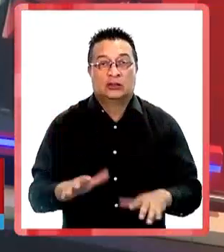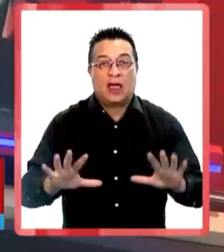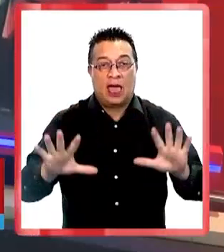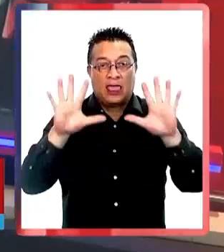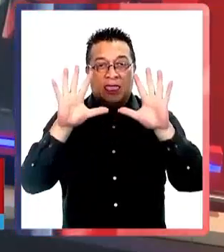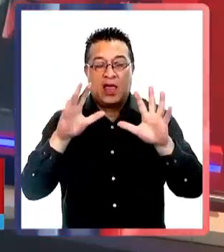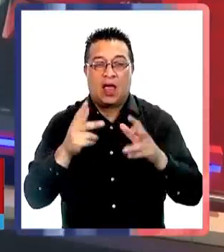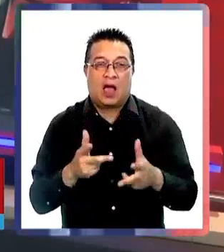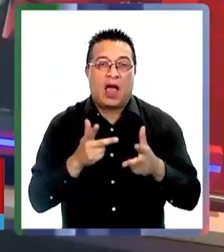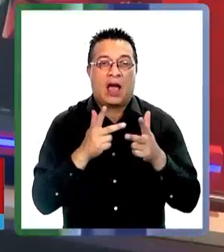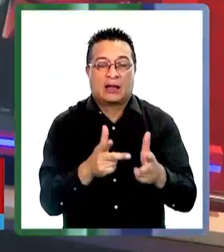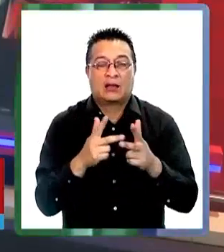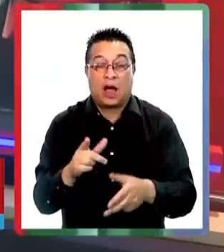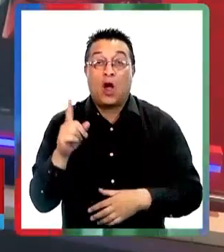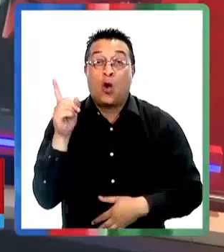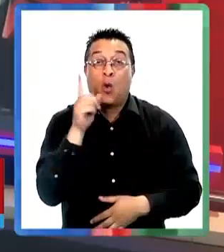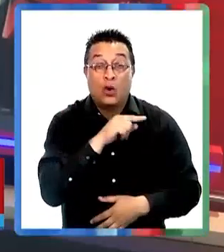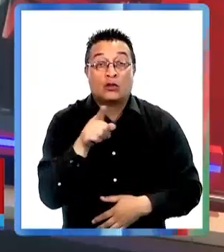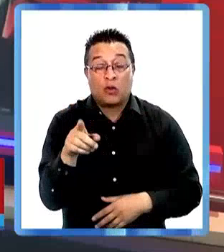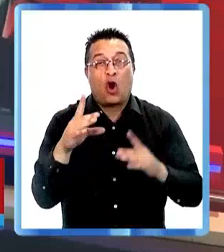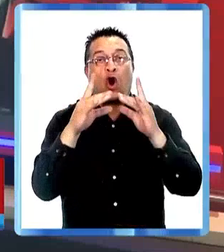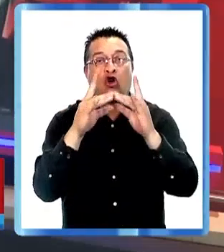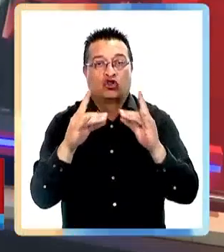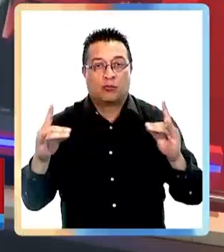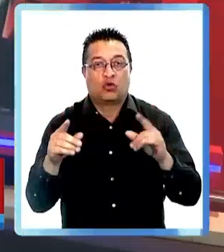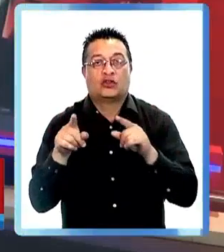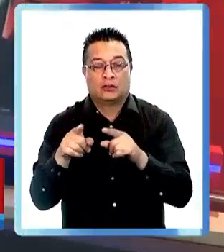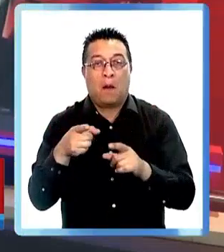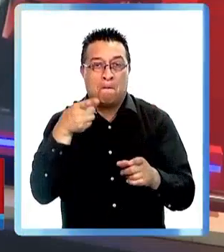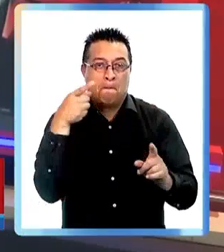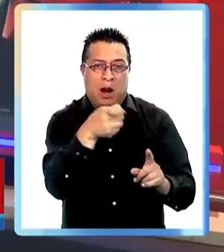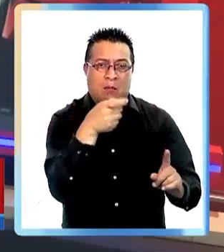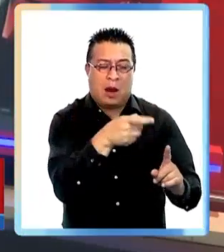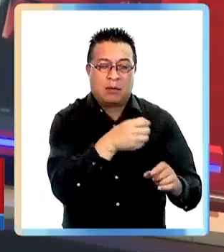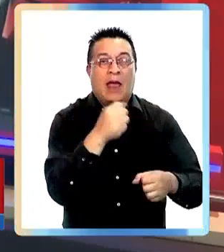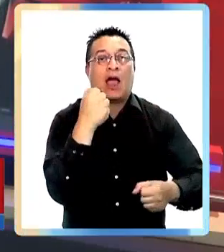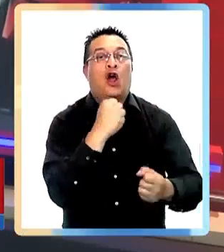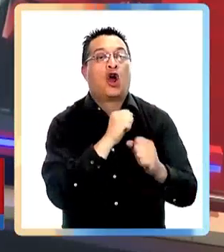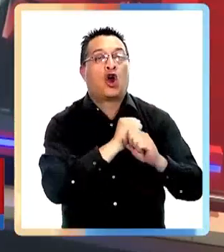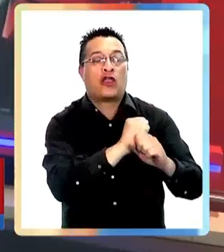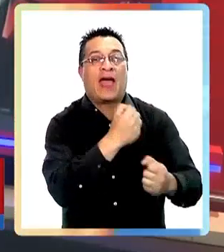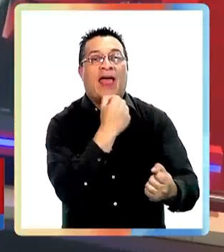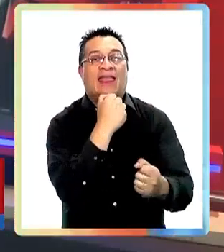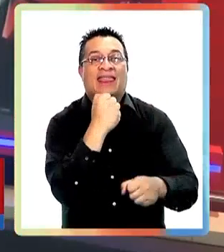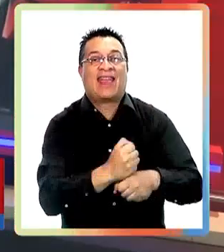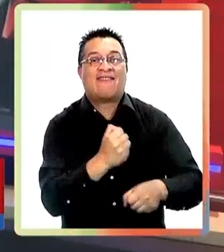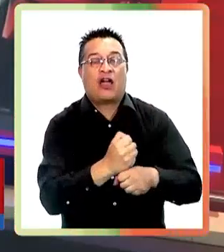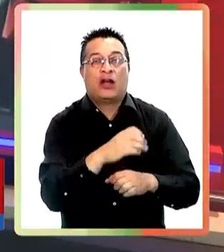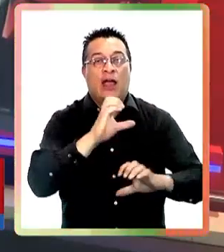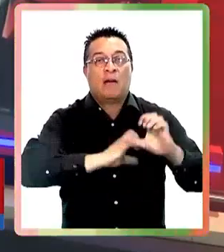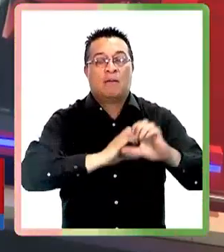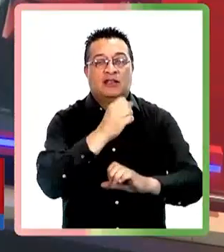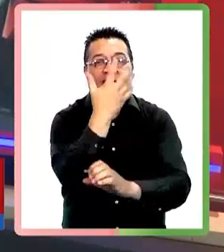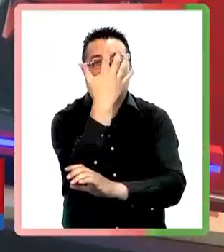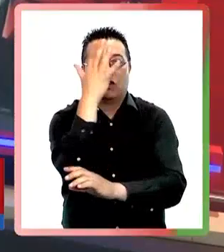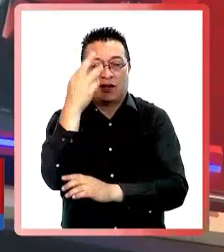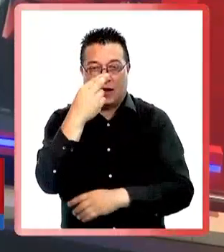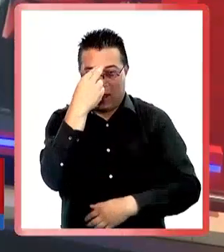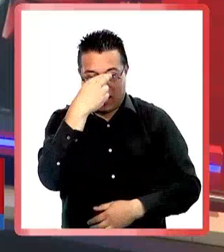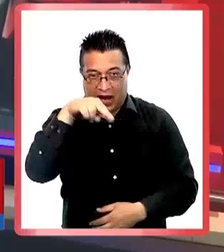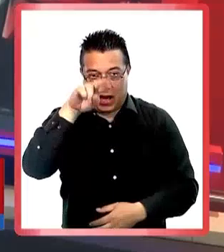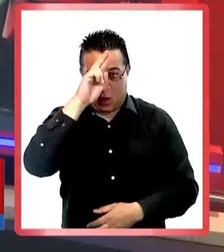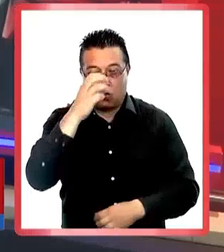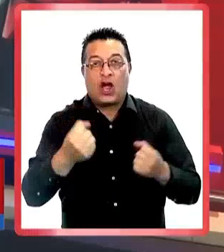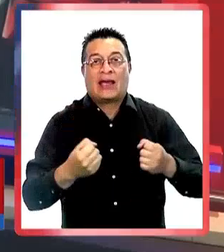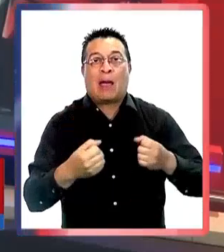diez atentados el último en collipulli fue un ataque a balazos contra trabajadores de la empresa forestal arauco que